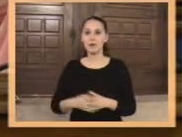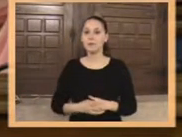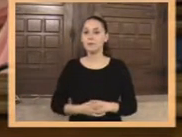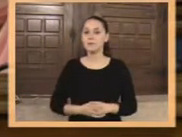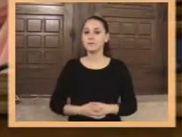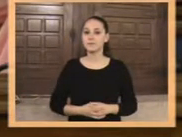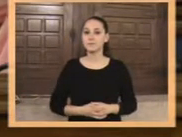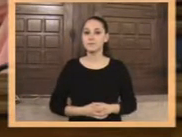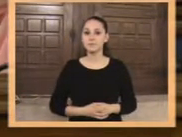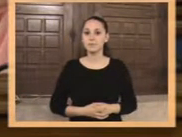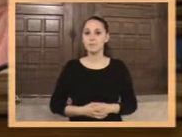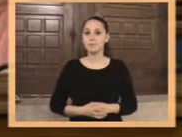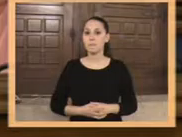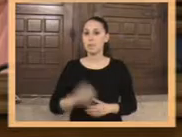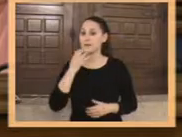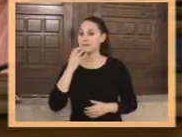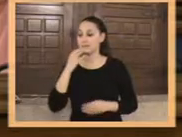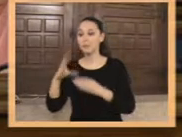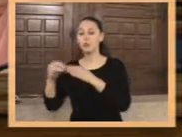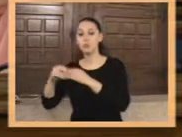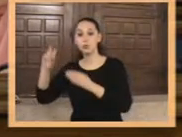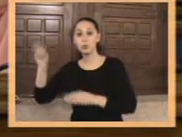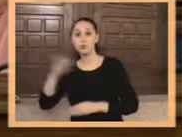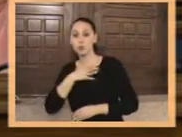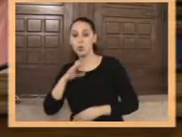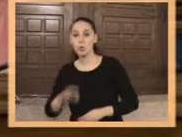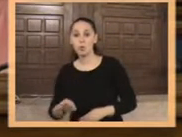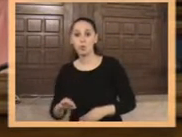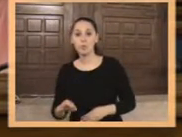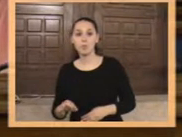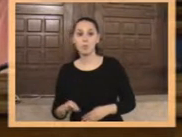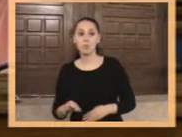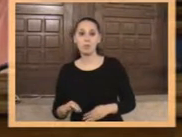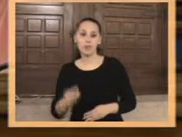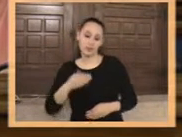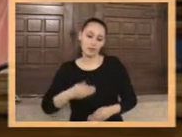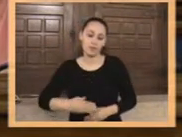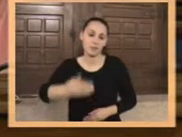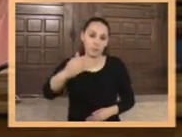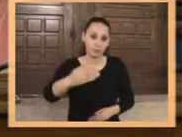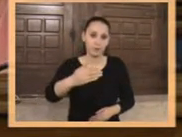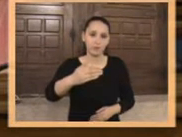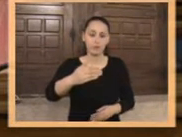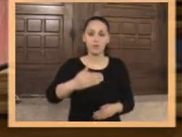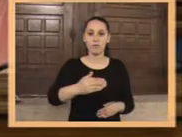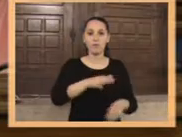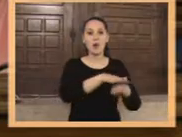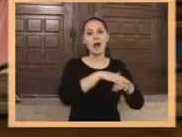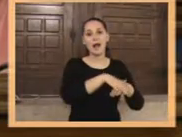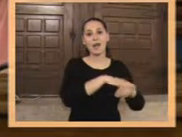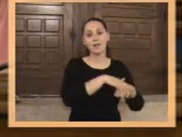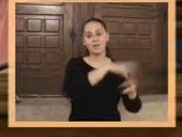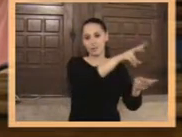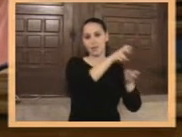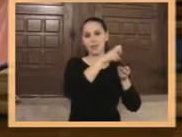que si lo puede dedicar a otra cosa, que luego dentro de un tiempo no venga Hacienda y nos pegue un tirón de oreja. Entonces, por lo tanto, simplemente